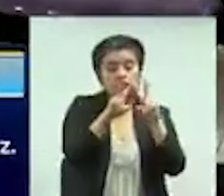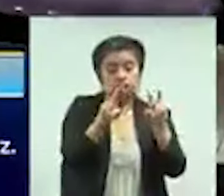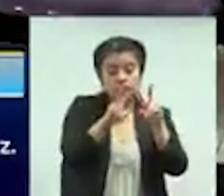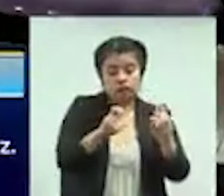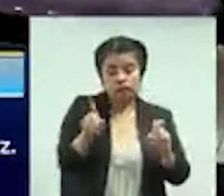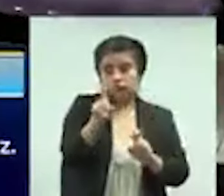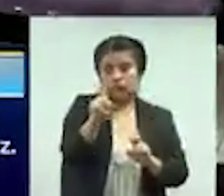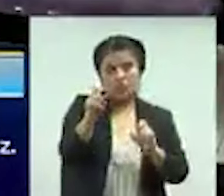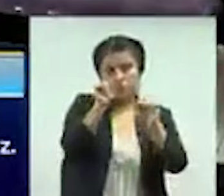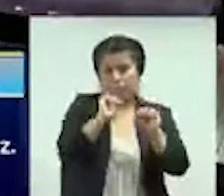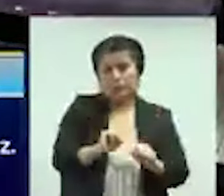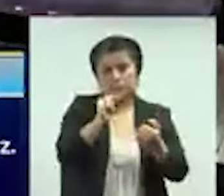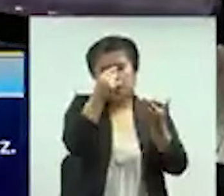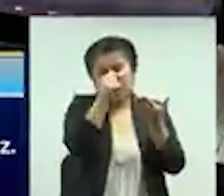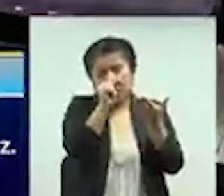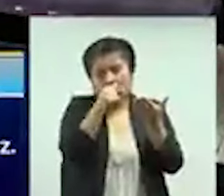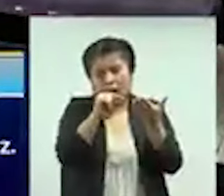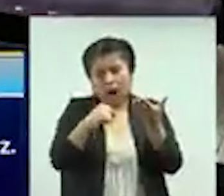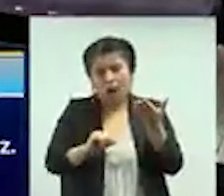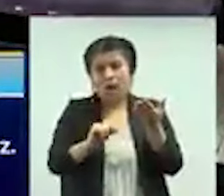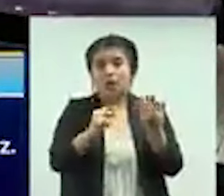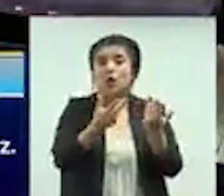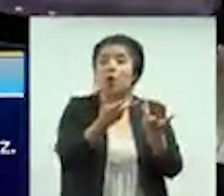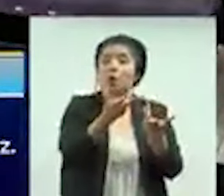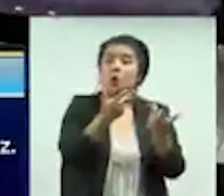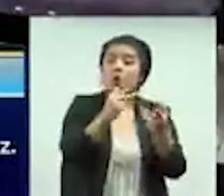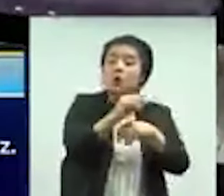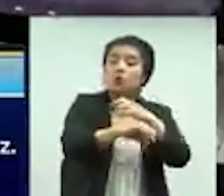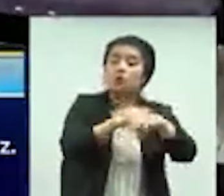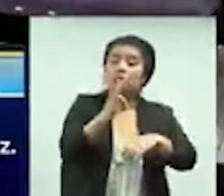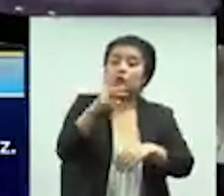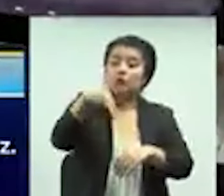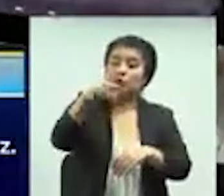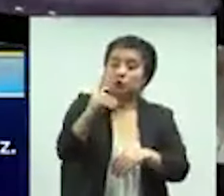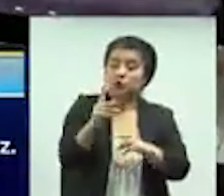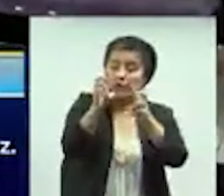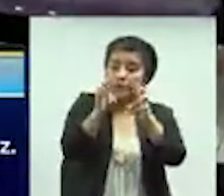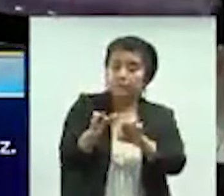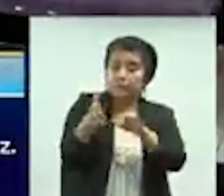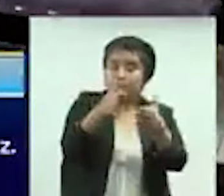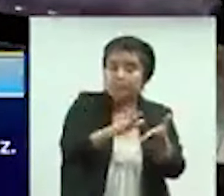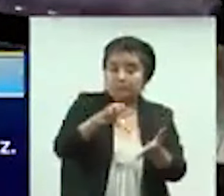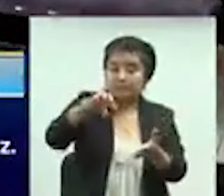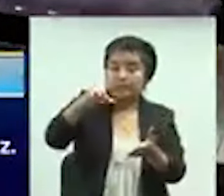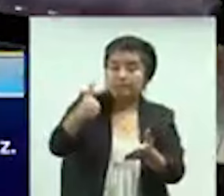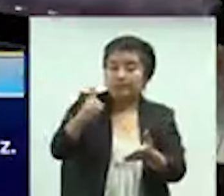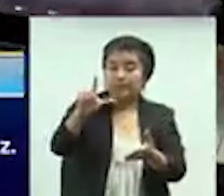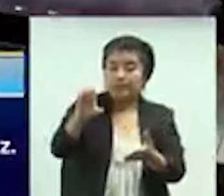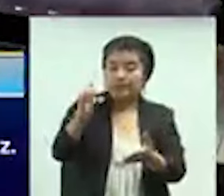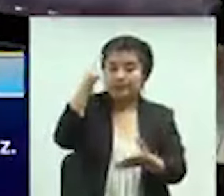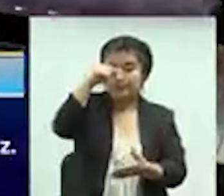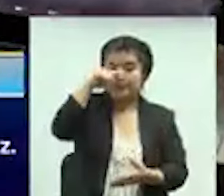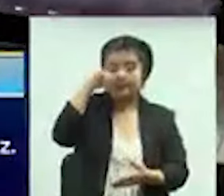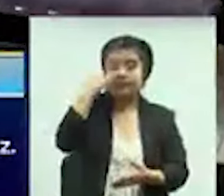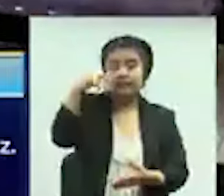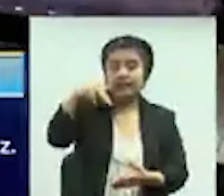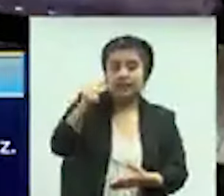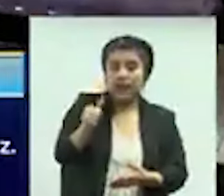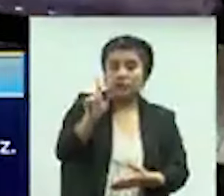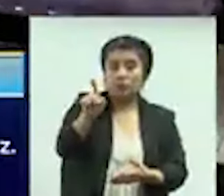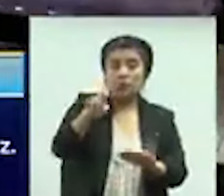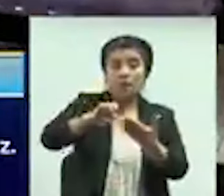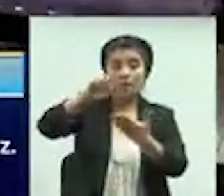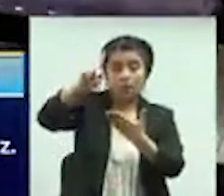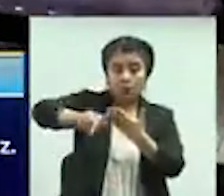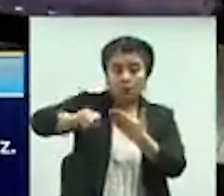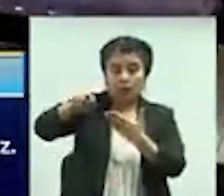podemos calificar, de un fondo para los mártires de la autoridad palestina, que es un programa que ellos tienen